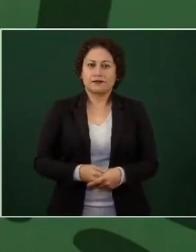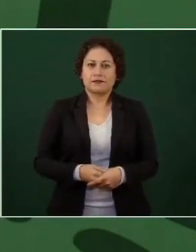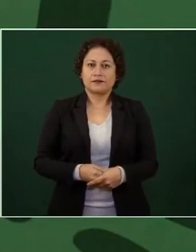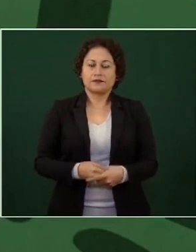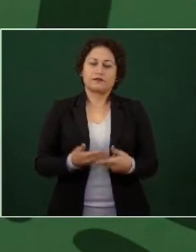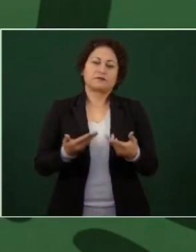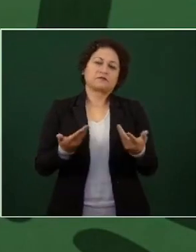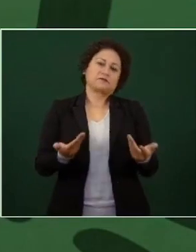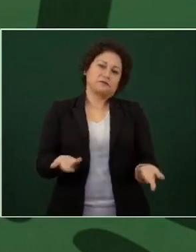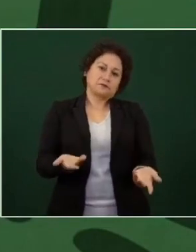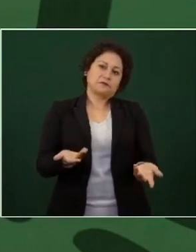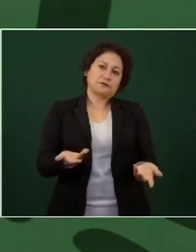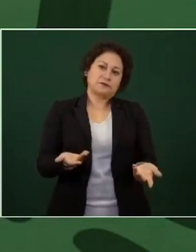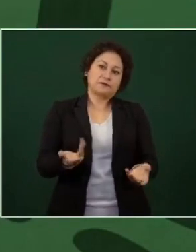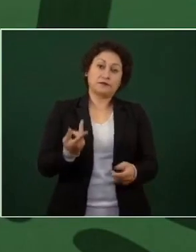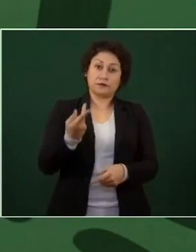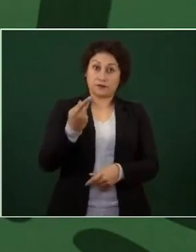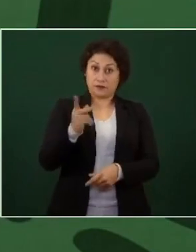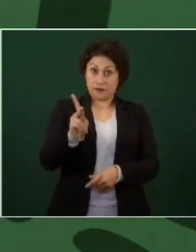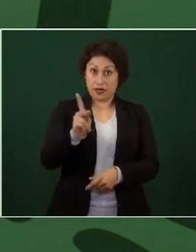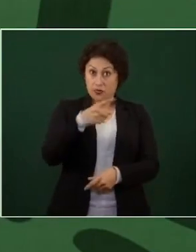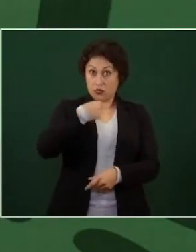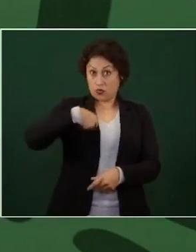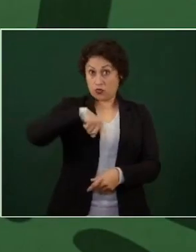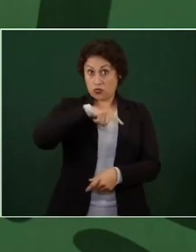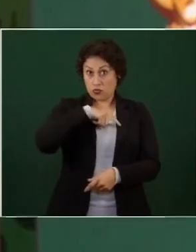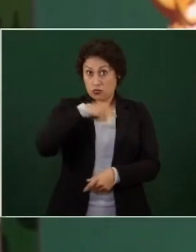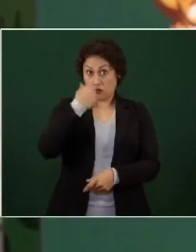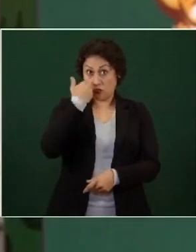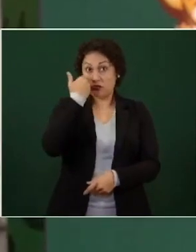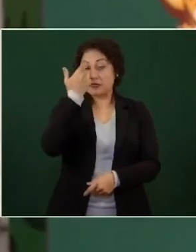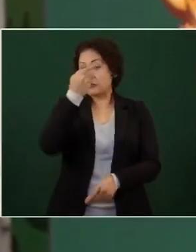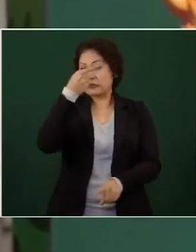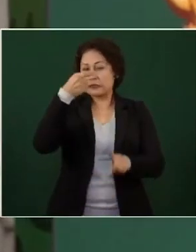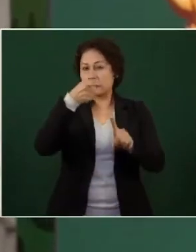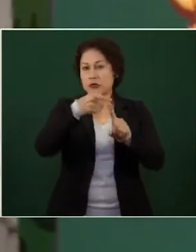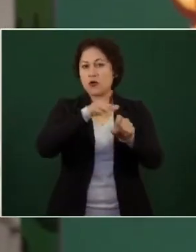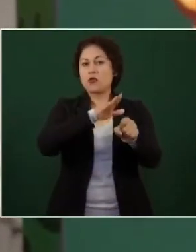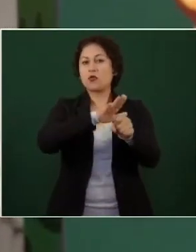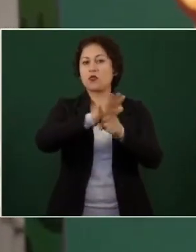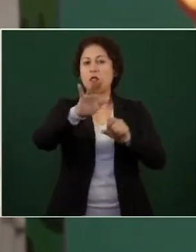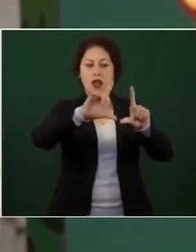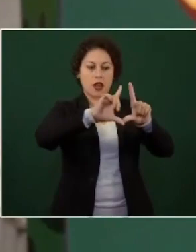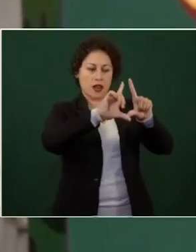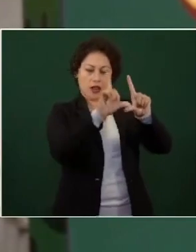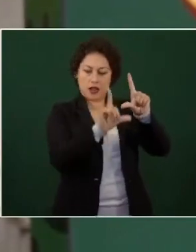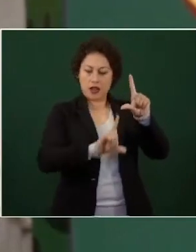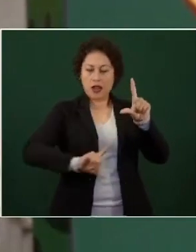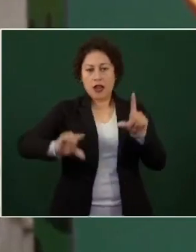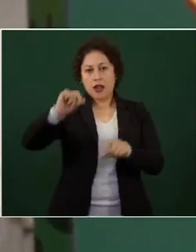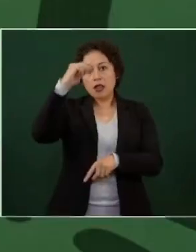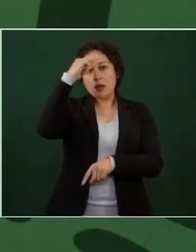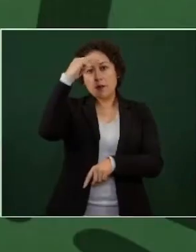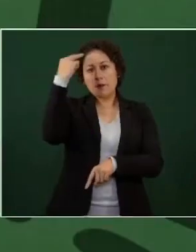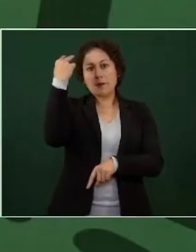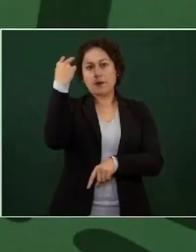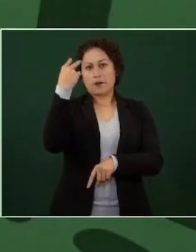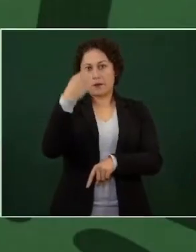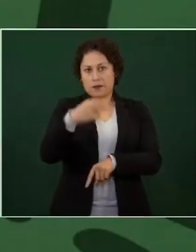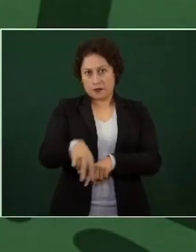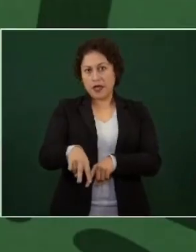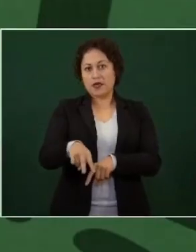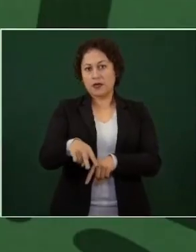Y si queremos que nuestro país siga avanzando por el camino, por la senda de